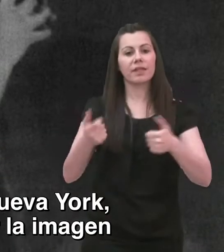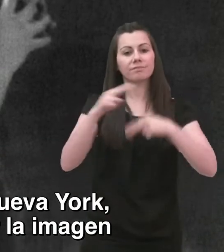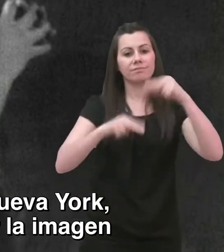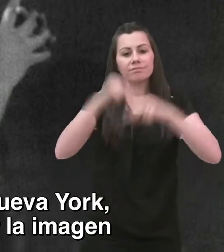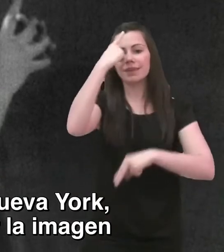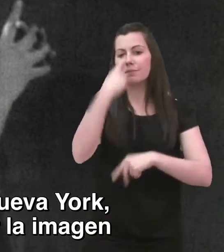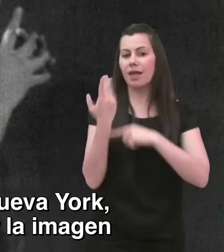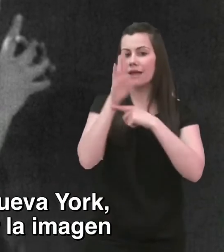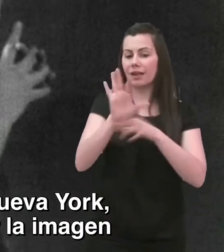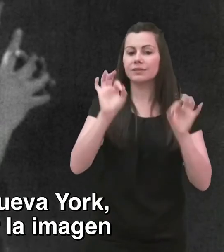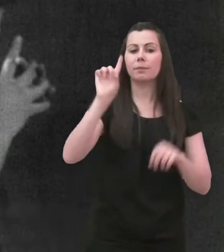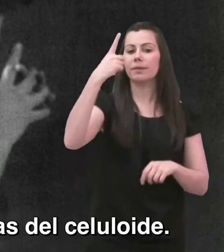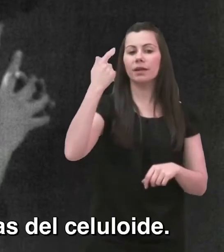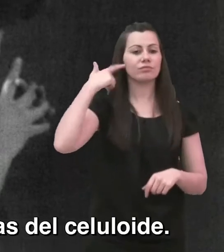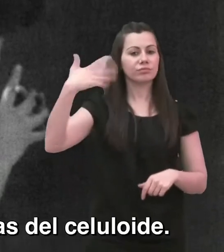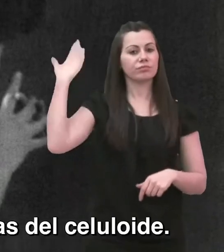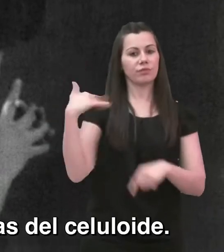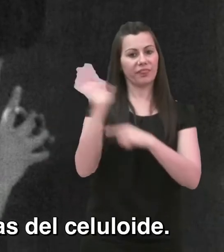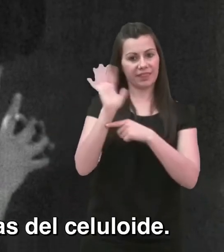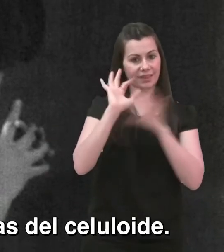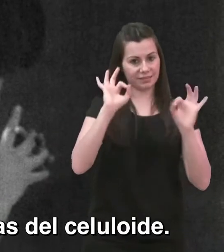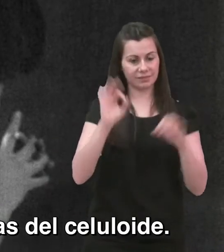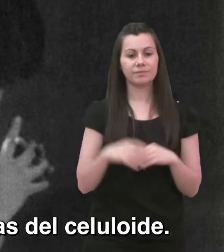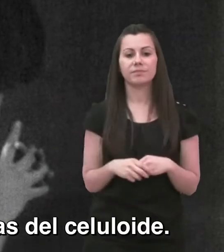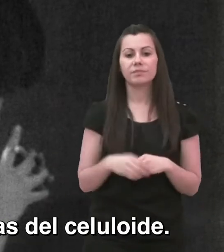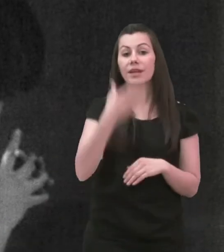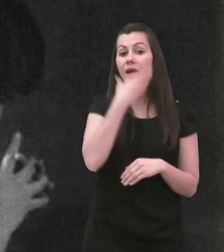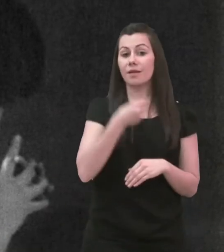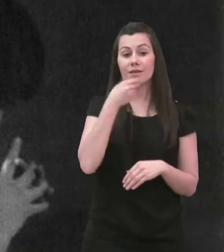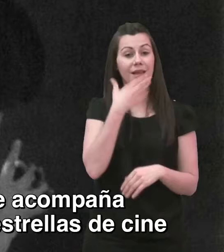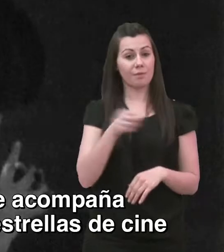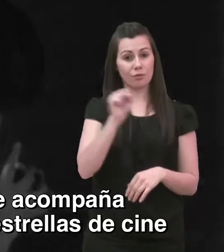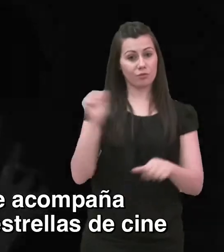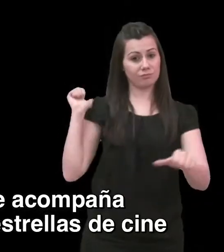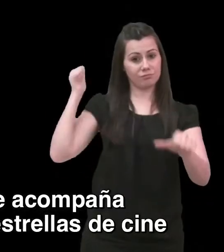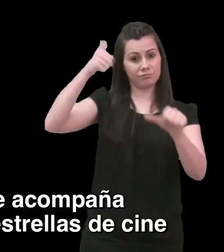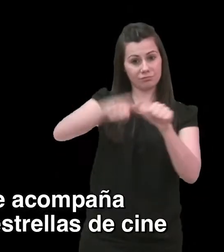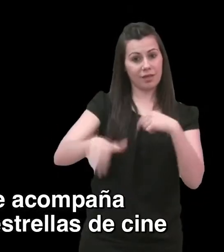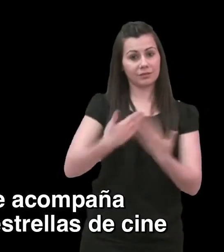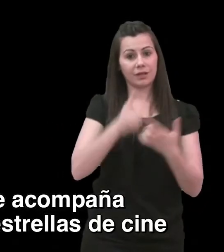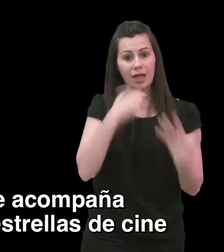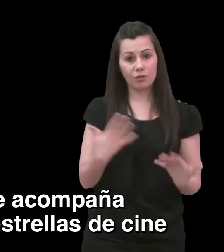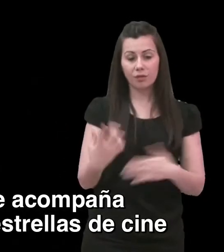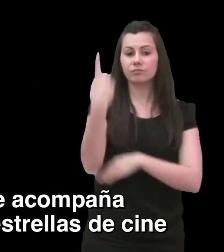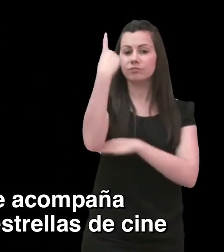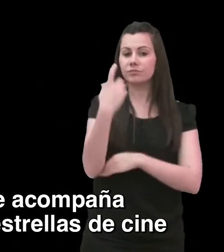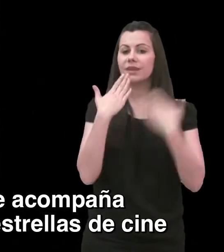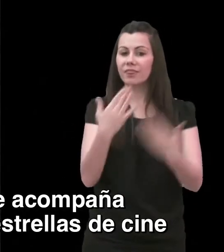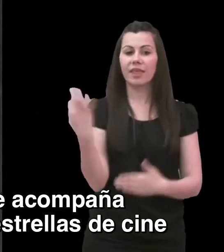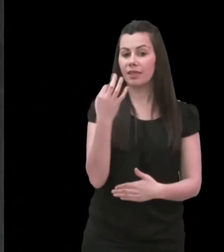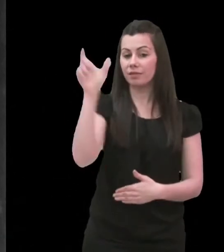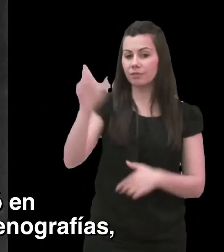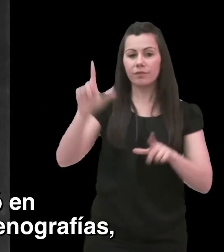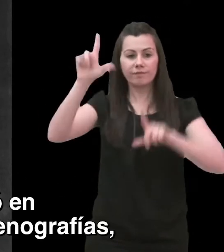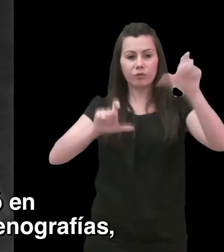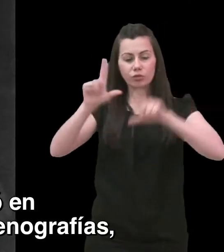York, ayudó a construir la imagen de las primeras heroínas del celuloide. El glamour que acompaña desde entonces a las estrellas de